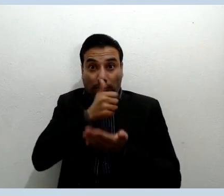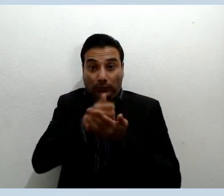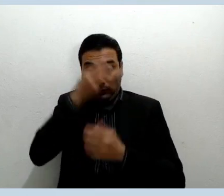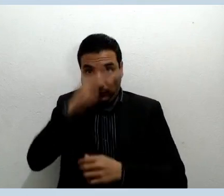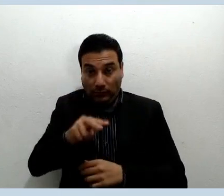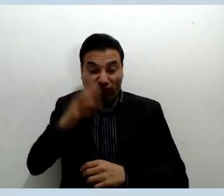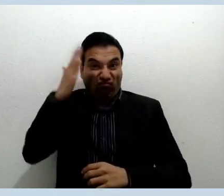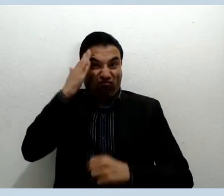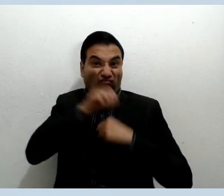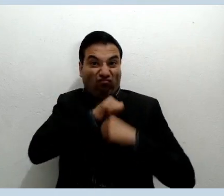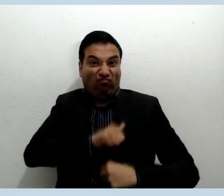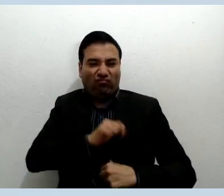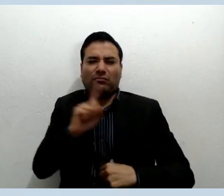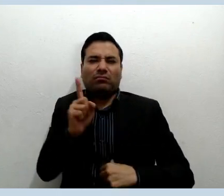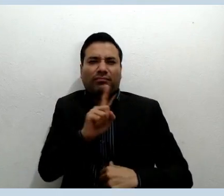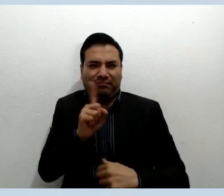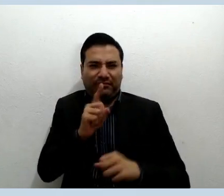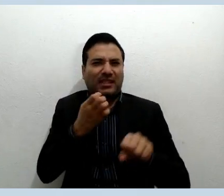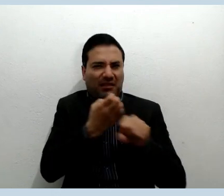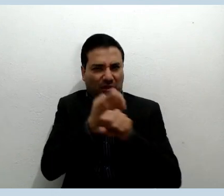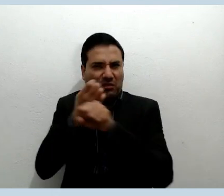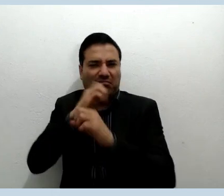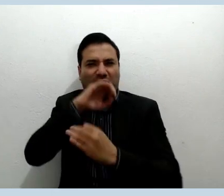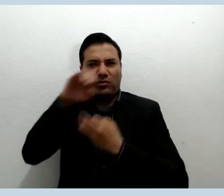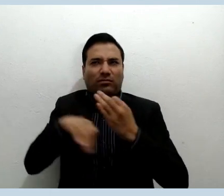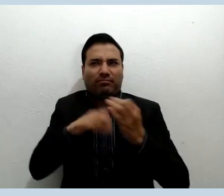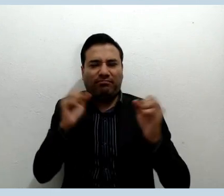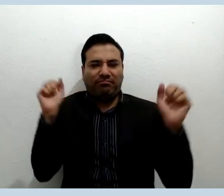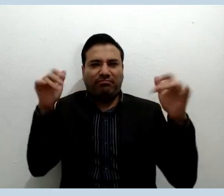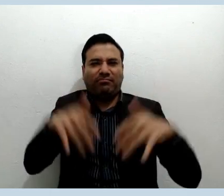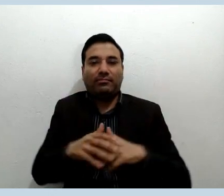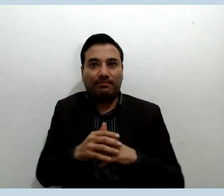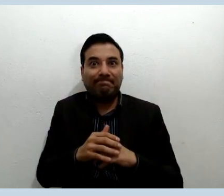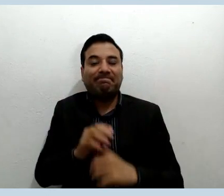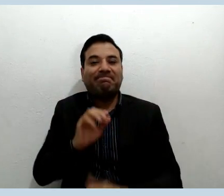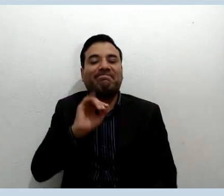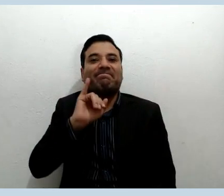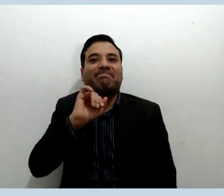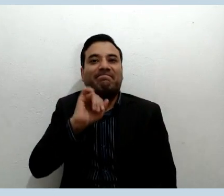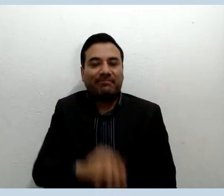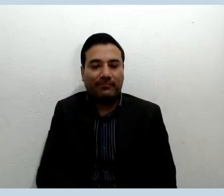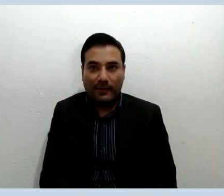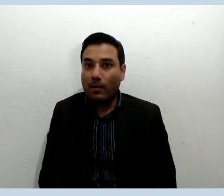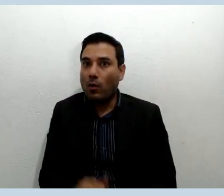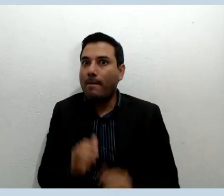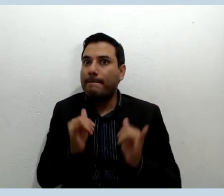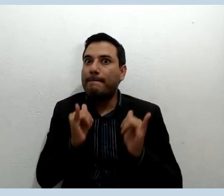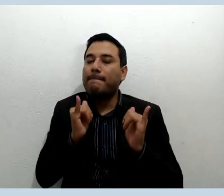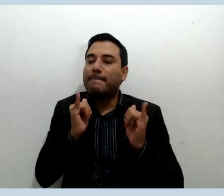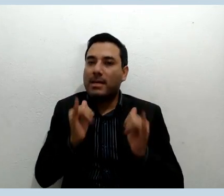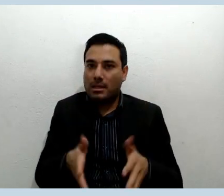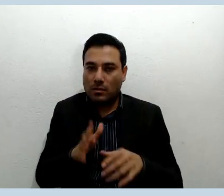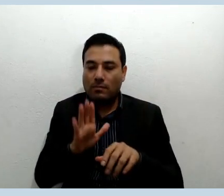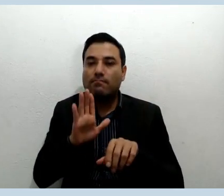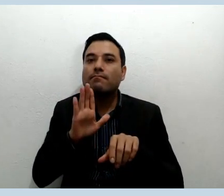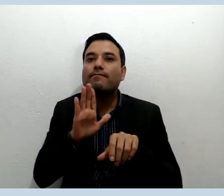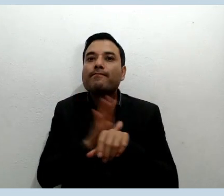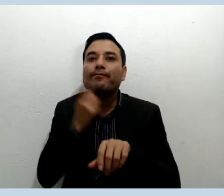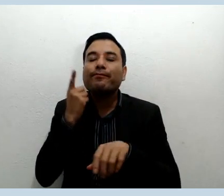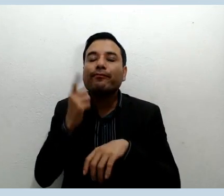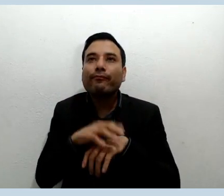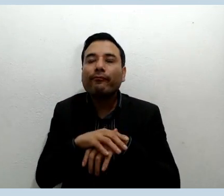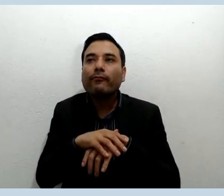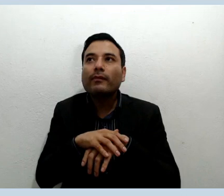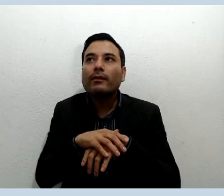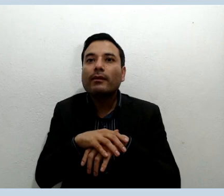completamente Sí yo creo que igual estuvo estuvo heavy porque también fue la primera vez donde